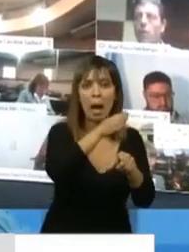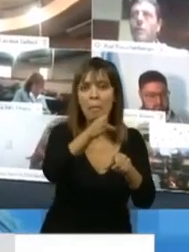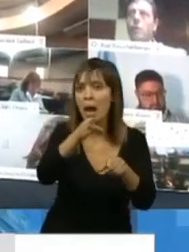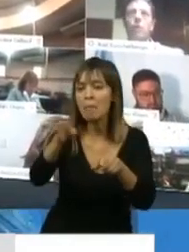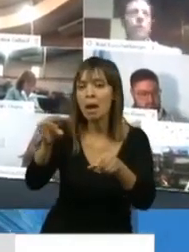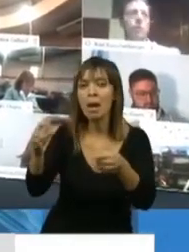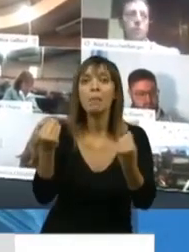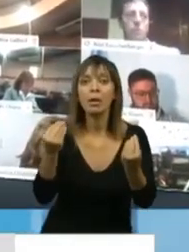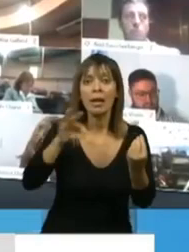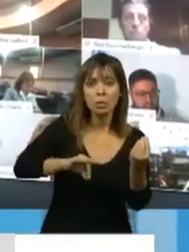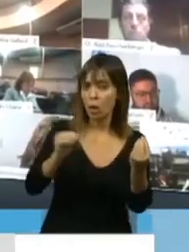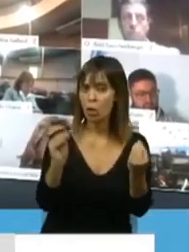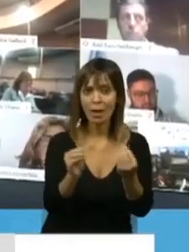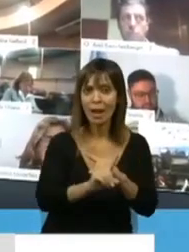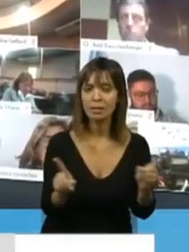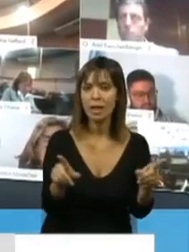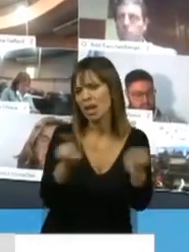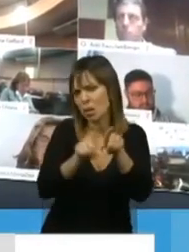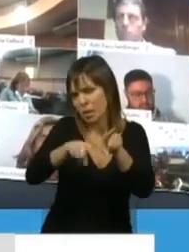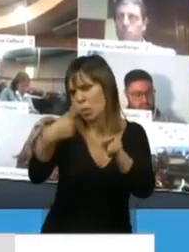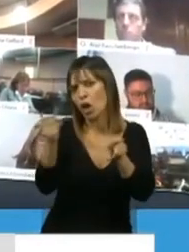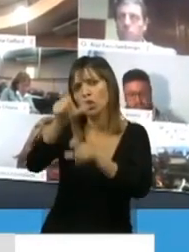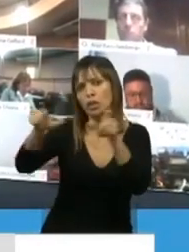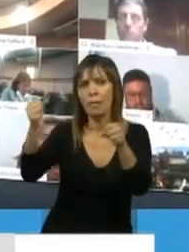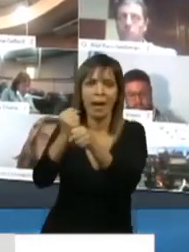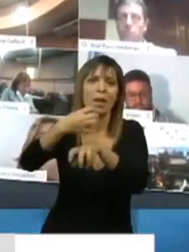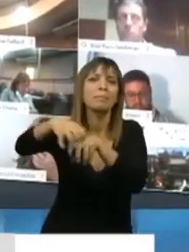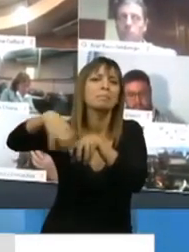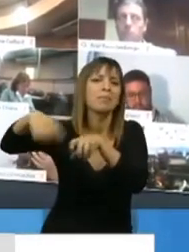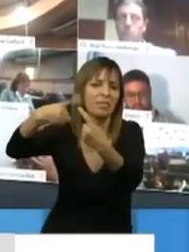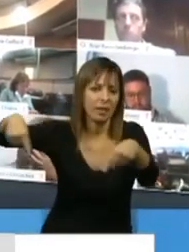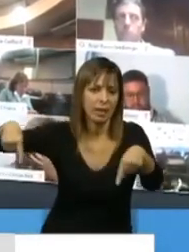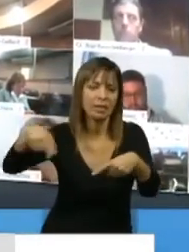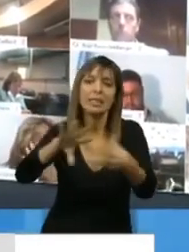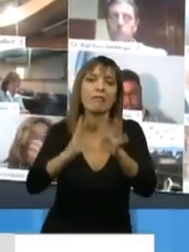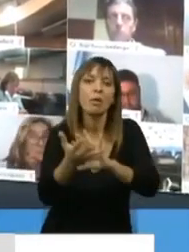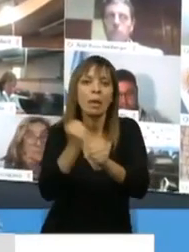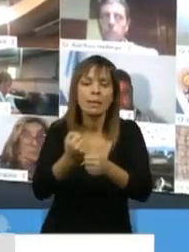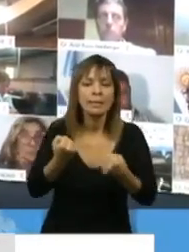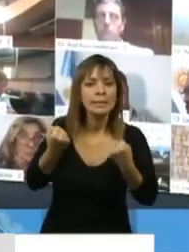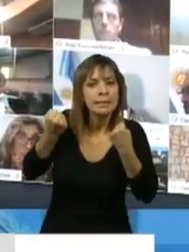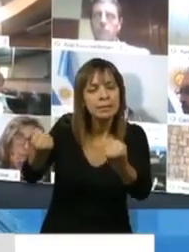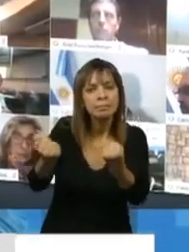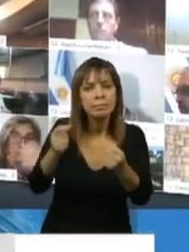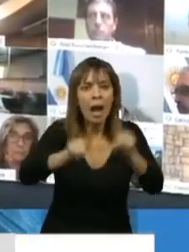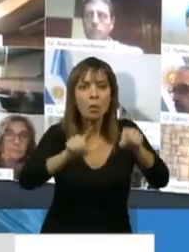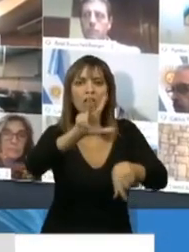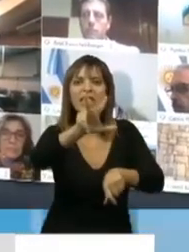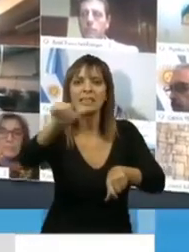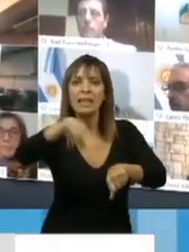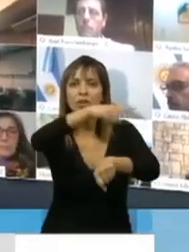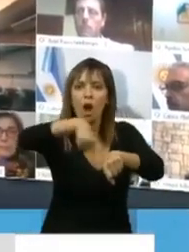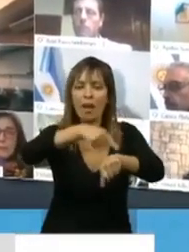porque no les alcanza, como a muchos otros trabajadores y trabajadoras. Esa enorme precarización. Residentes que trabajan 36 horas